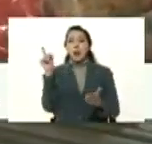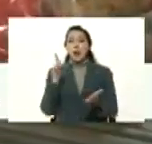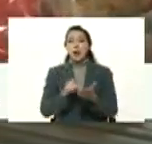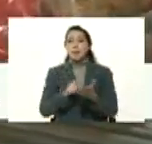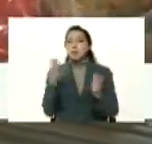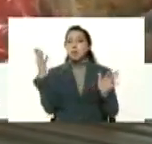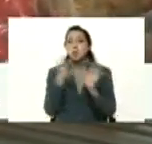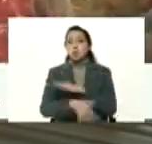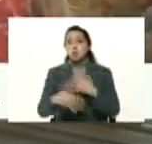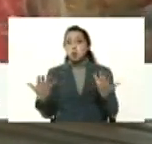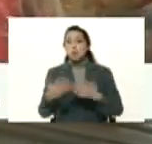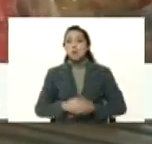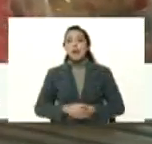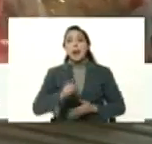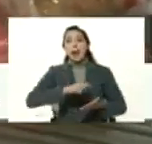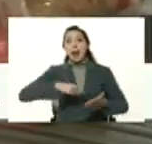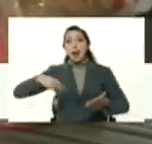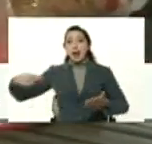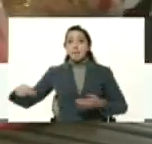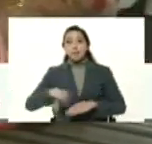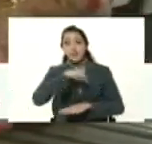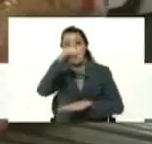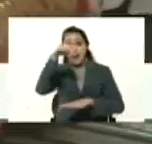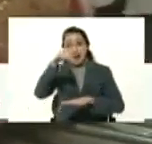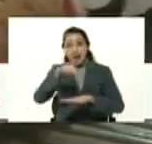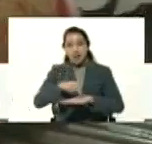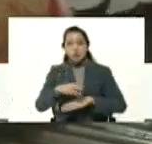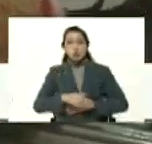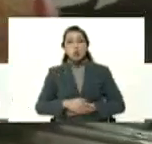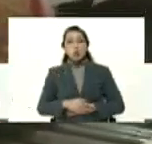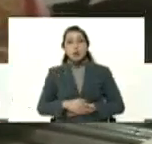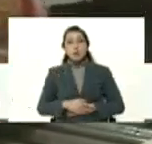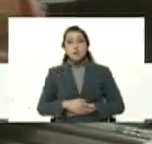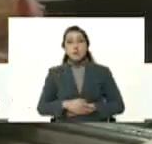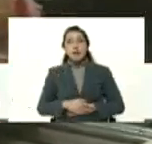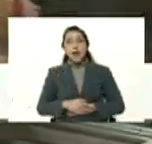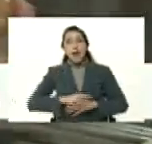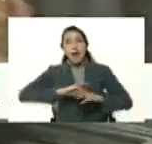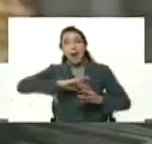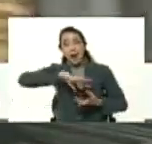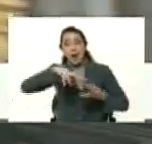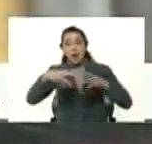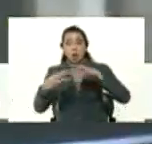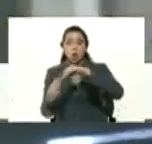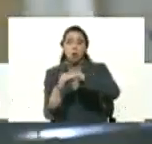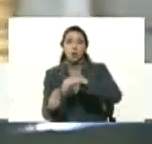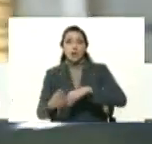de la pasta producto nacional en los combos club.